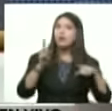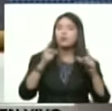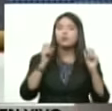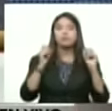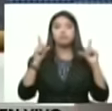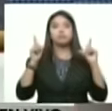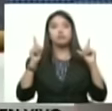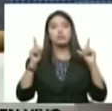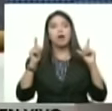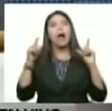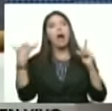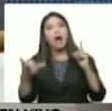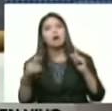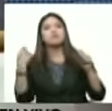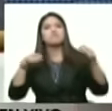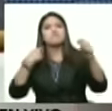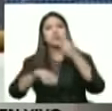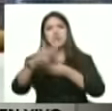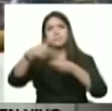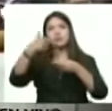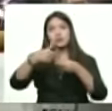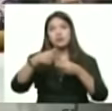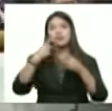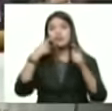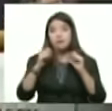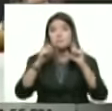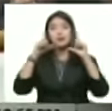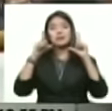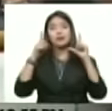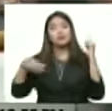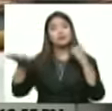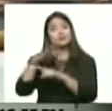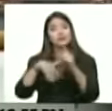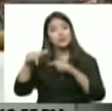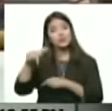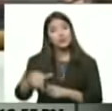que han inundado el mercado petrolero, están despertando a esta situación.